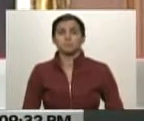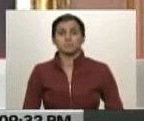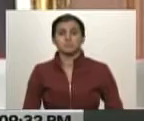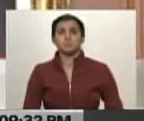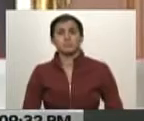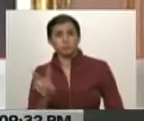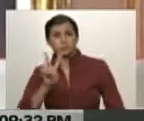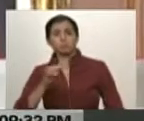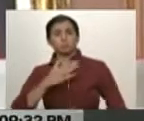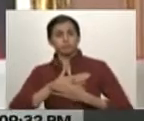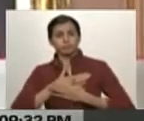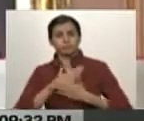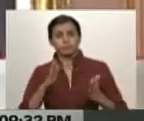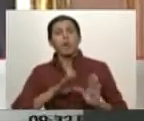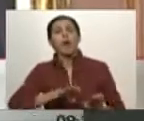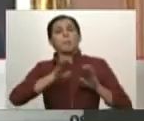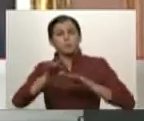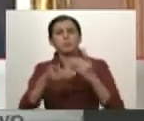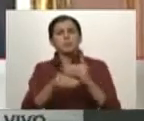democracia siempre